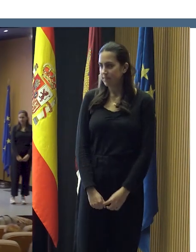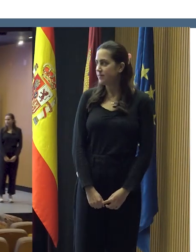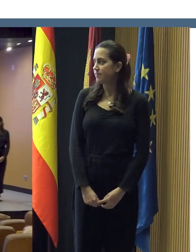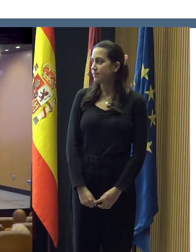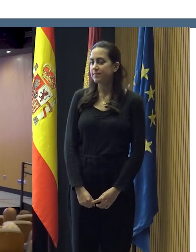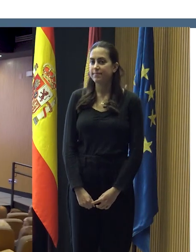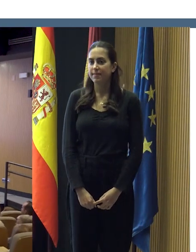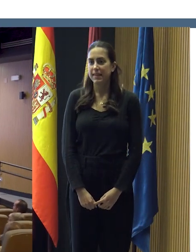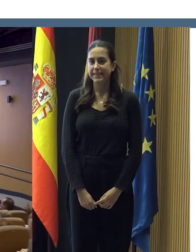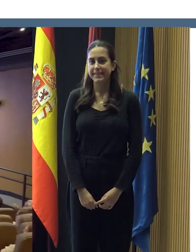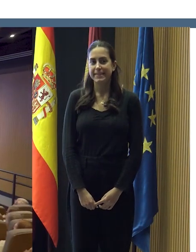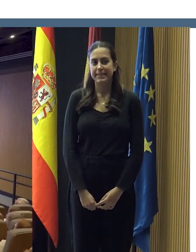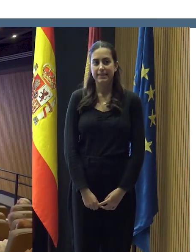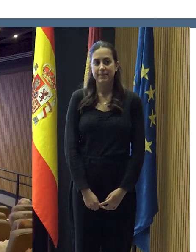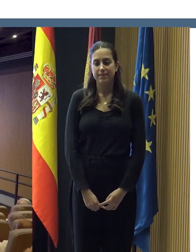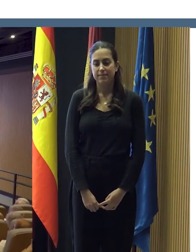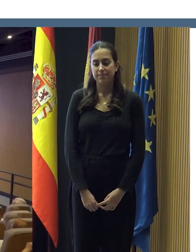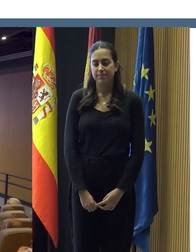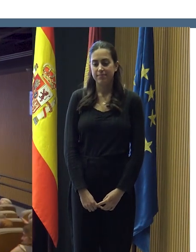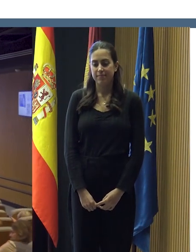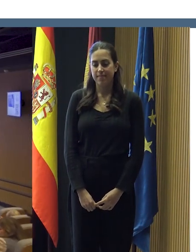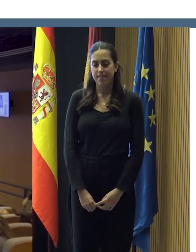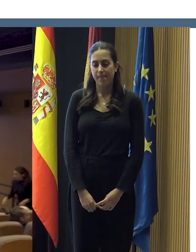Ahí están con el micrófono.